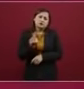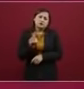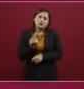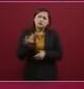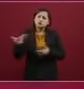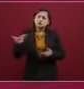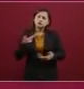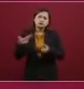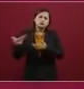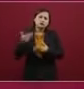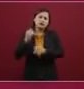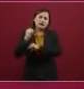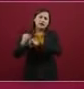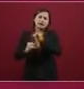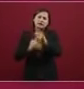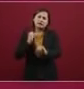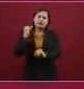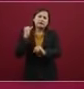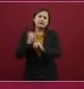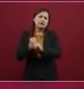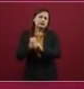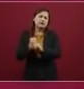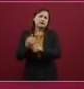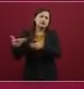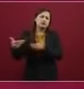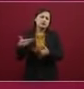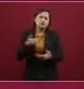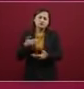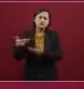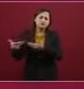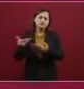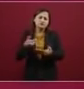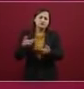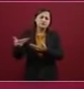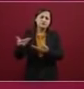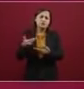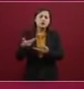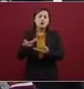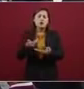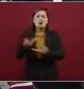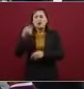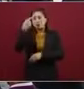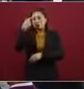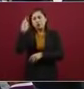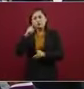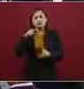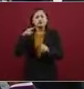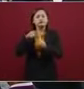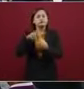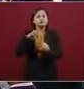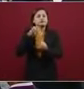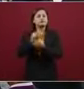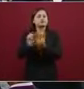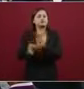cooperación internacional para ser más eficaces en nuestra tarea.